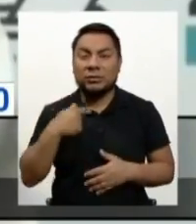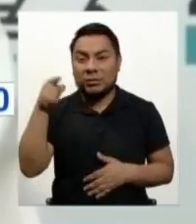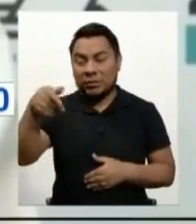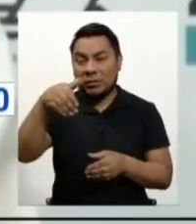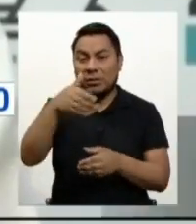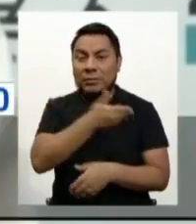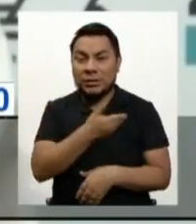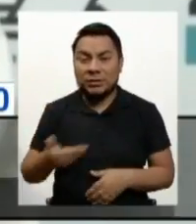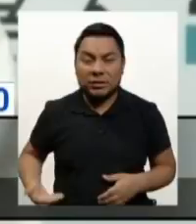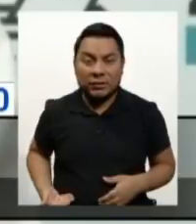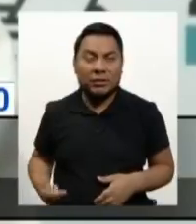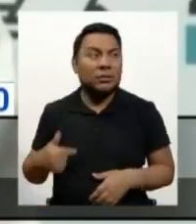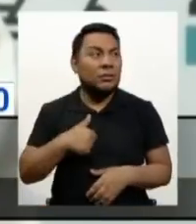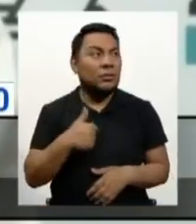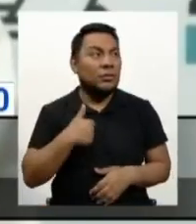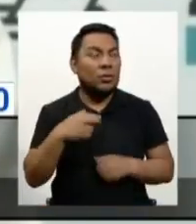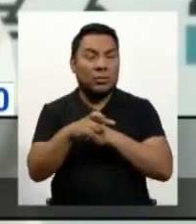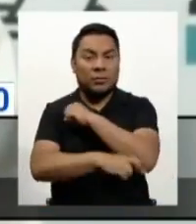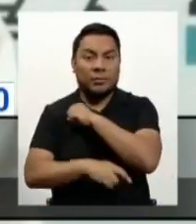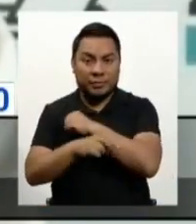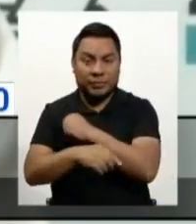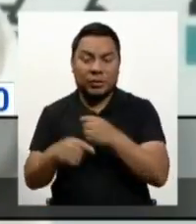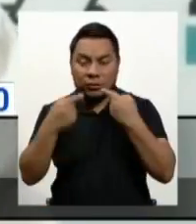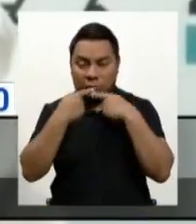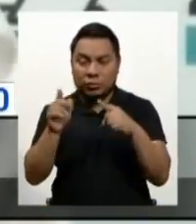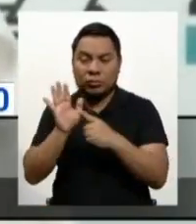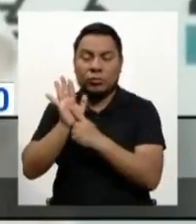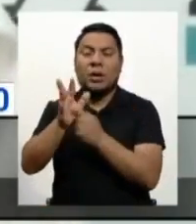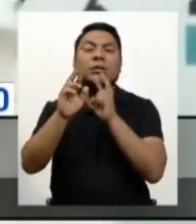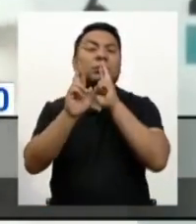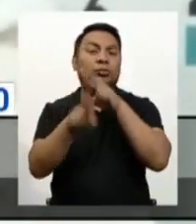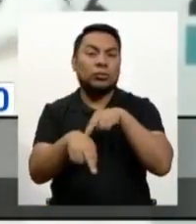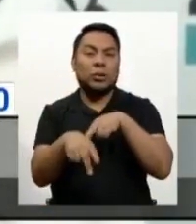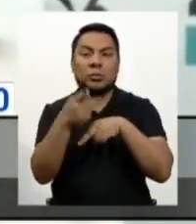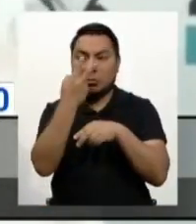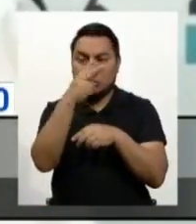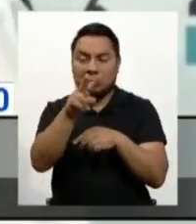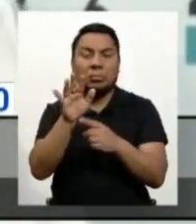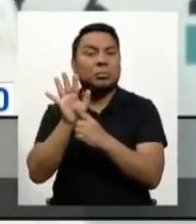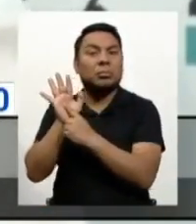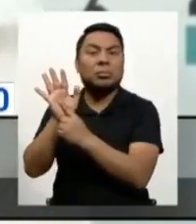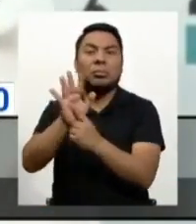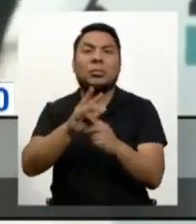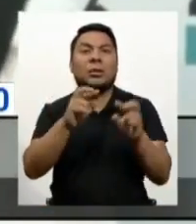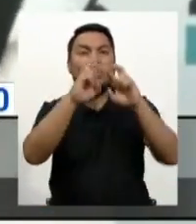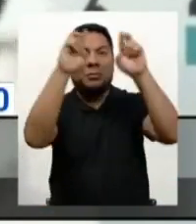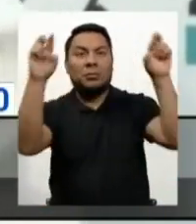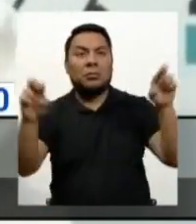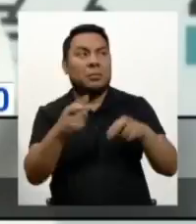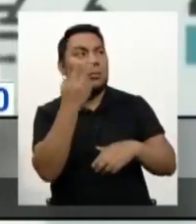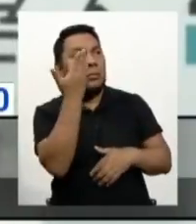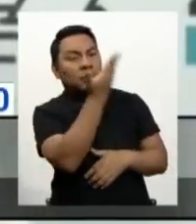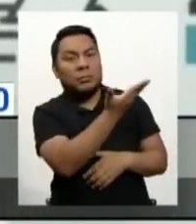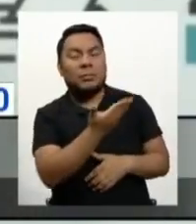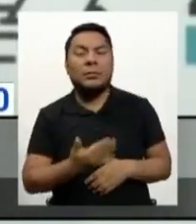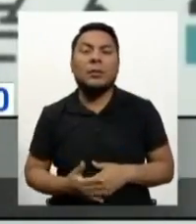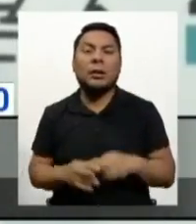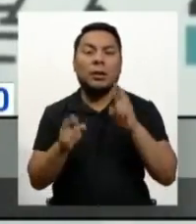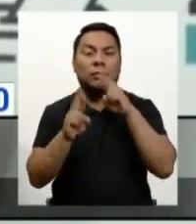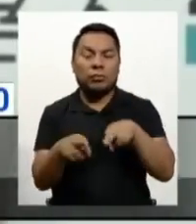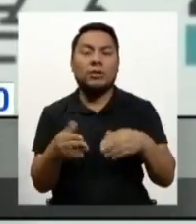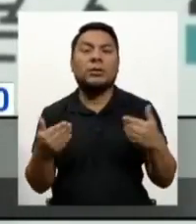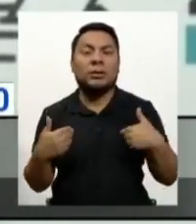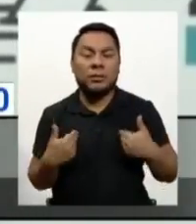de la República, tenemos los resultados que ustedes pueden ver reflejados en la pantalla, donde